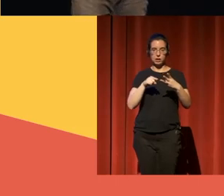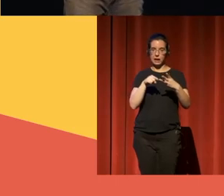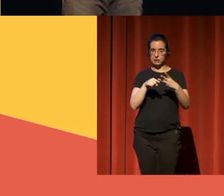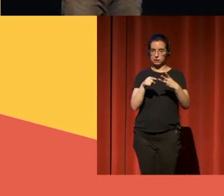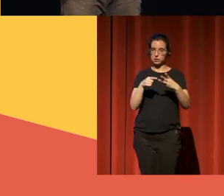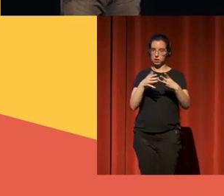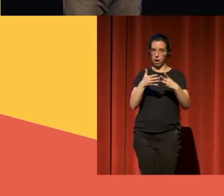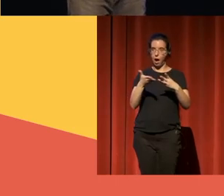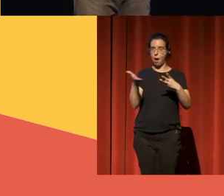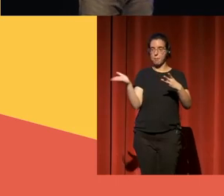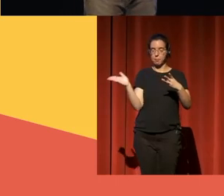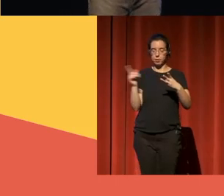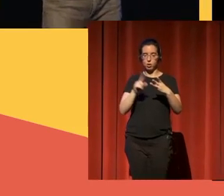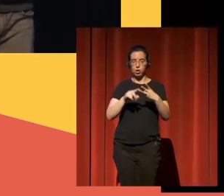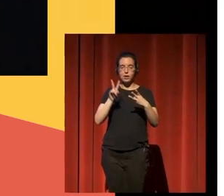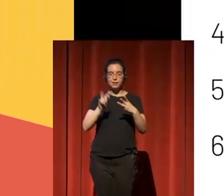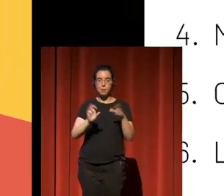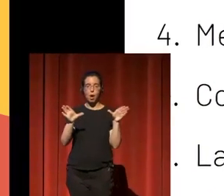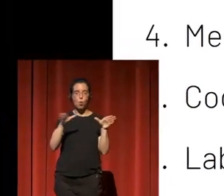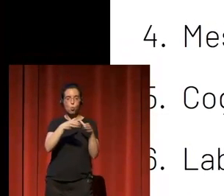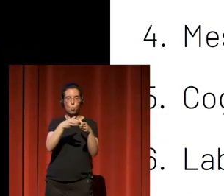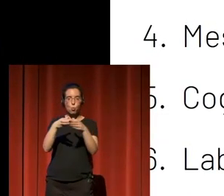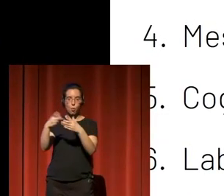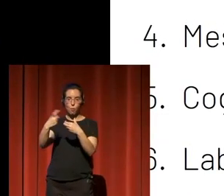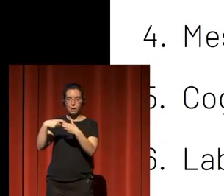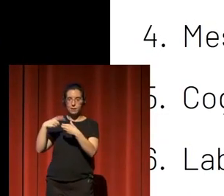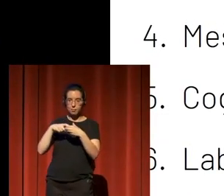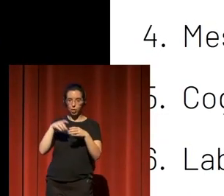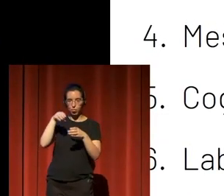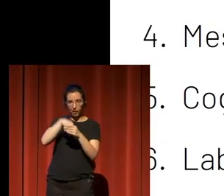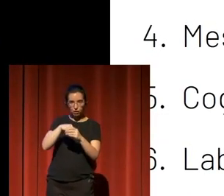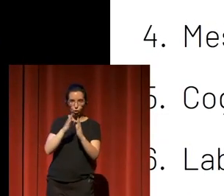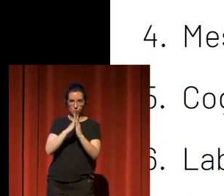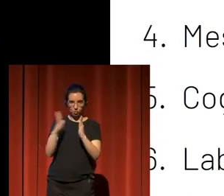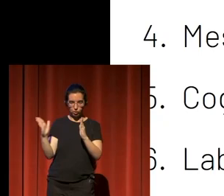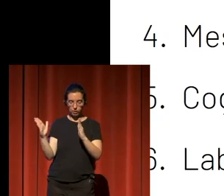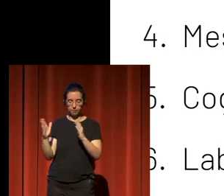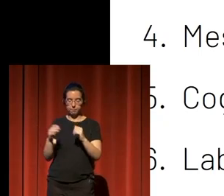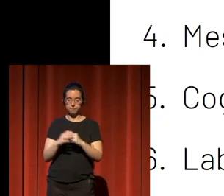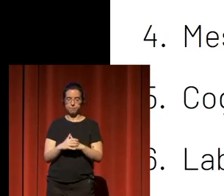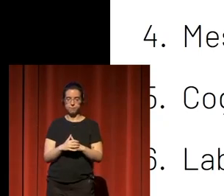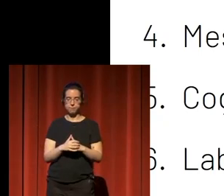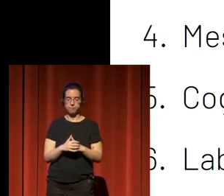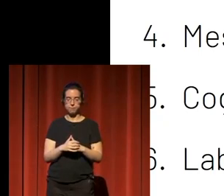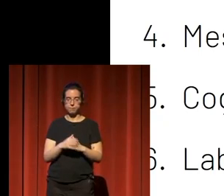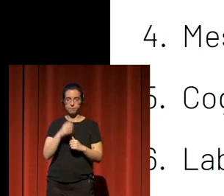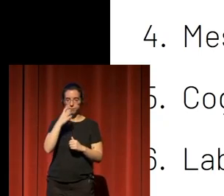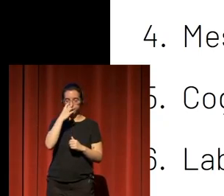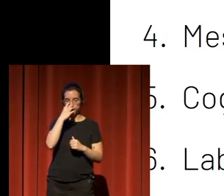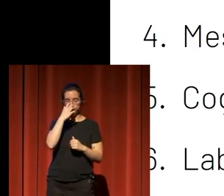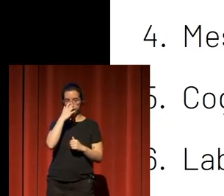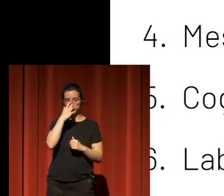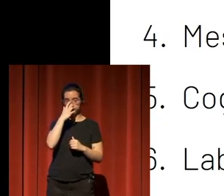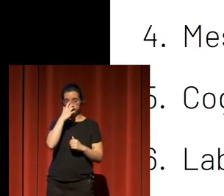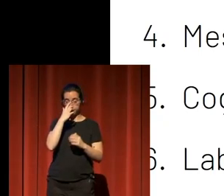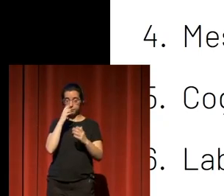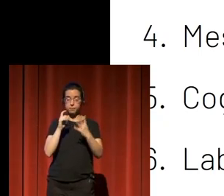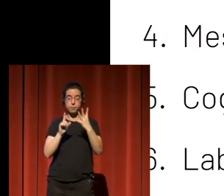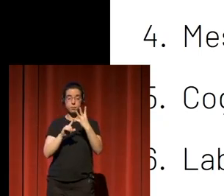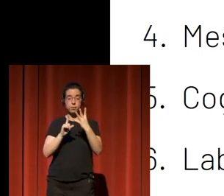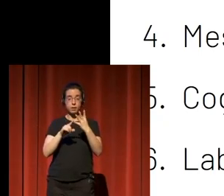de los grup de los grupos participativos dentro de la biblioteca eh posteriormente las mesas